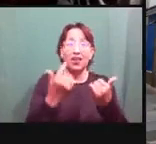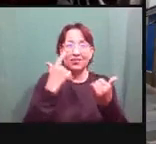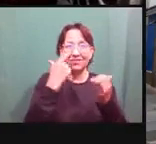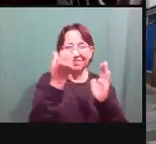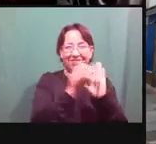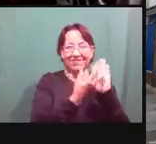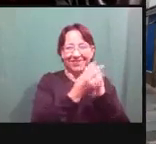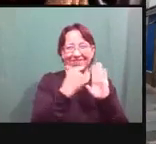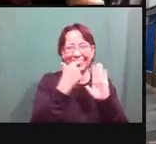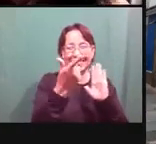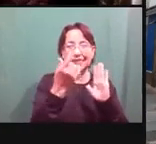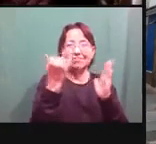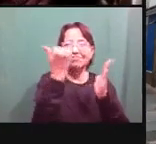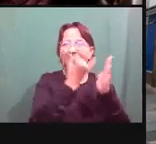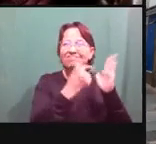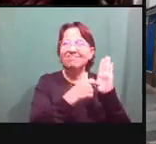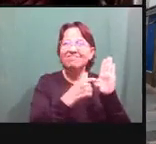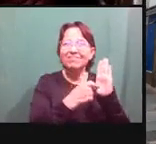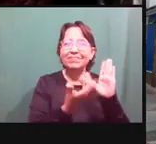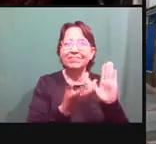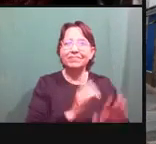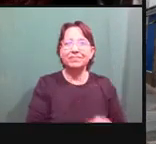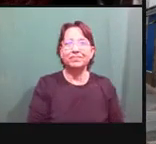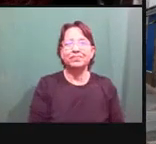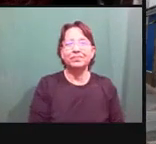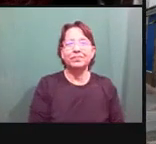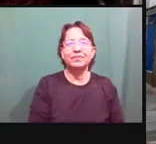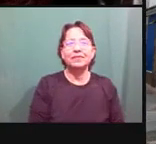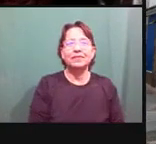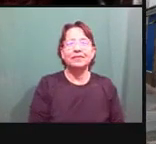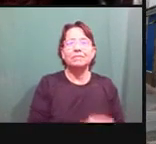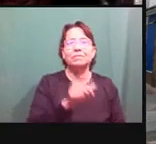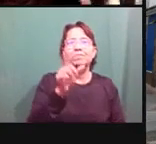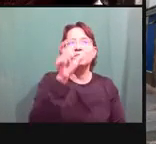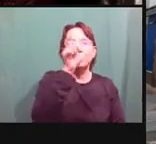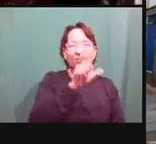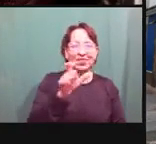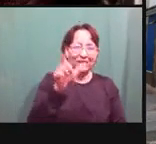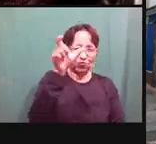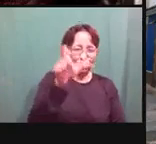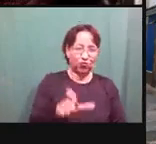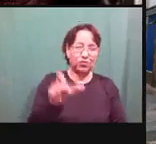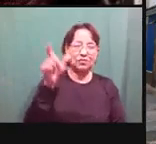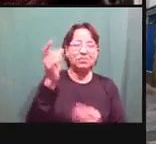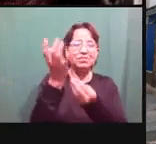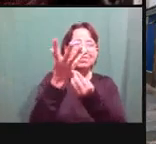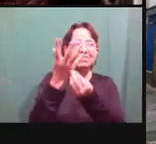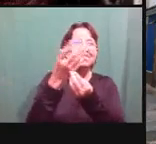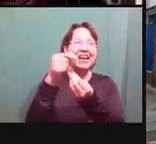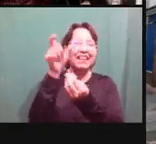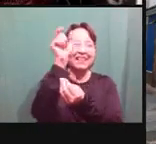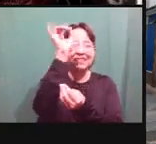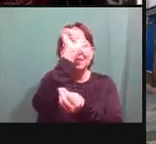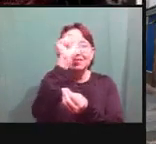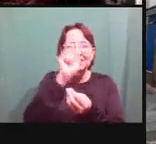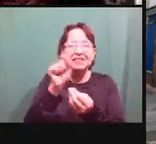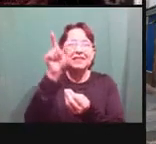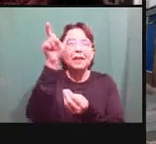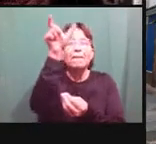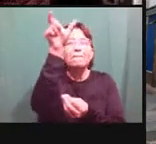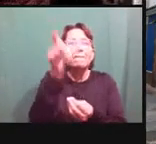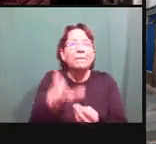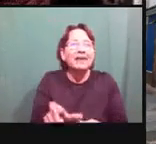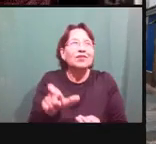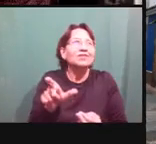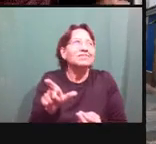último mural está el DJ Lu, quien pinta estos héroes anónimos, ¿no? Que son estos personajes que de